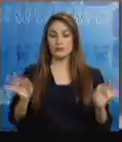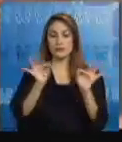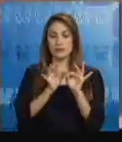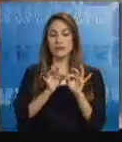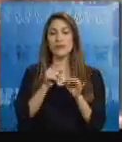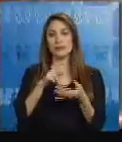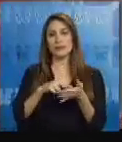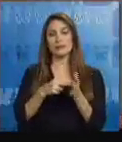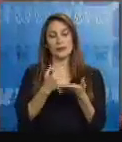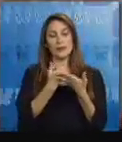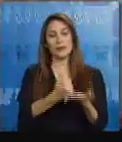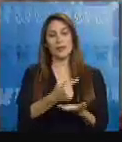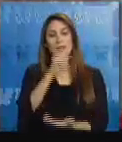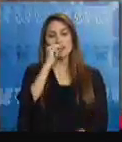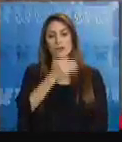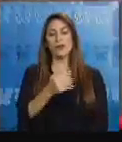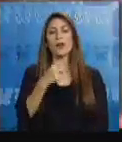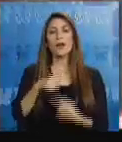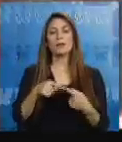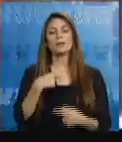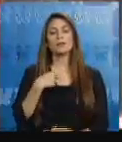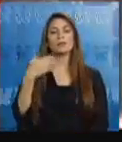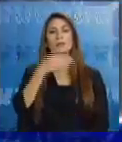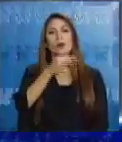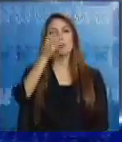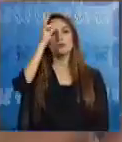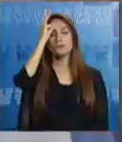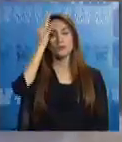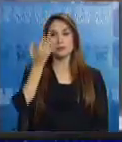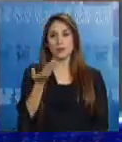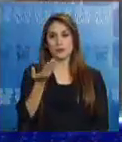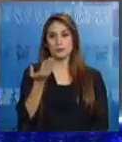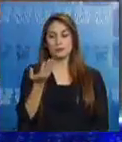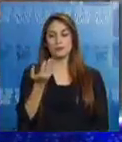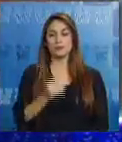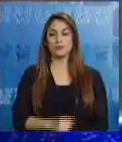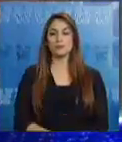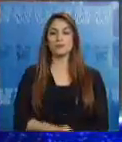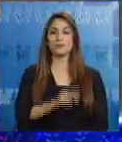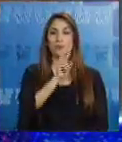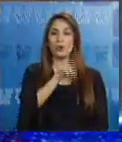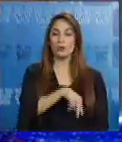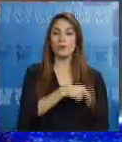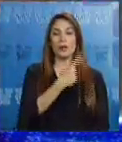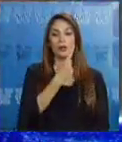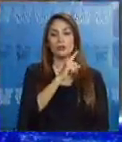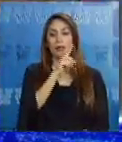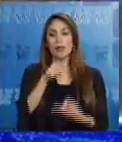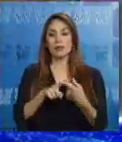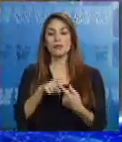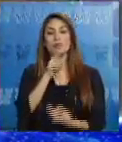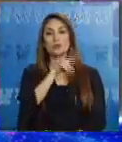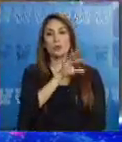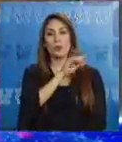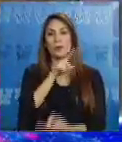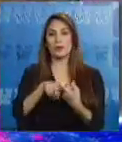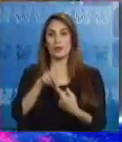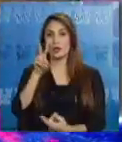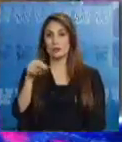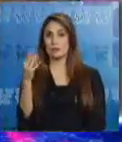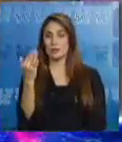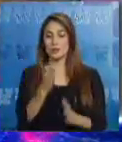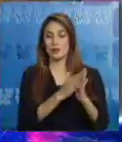a los niños, porque a veces uno va al hospital, no alcanza a salir. De hecho, entre el 2009 y 2015, casi 3 millones de niñas y niños de 0 a 5